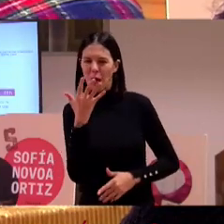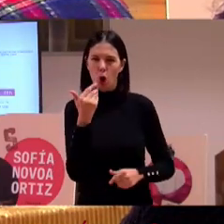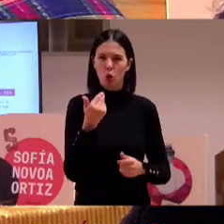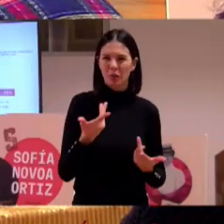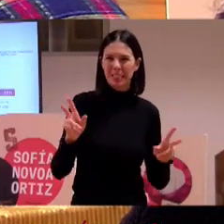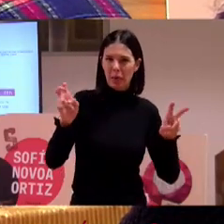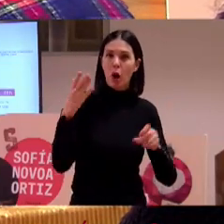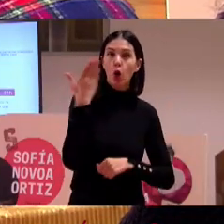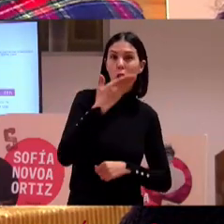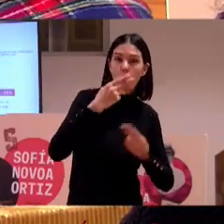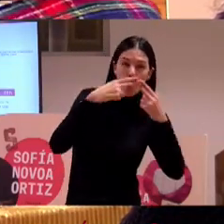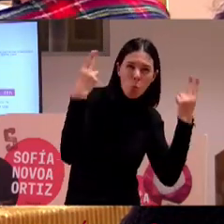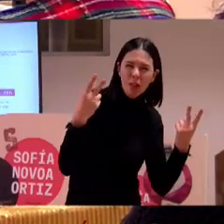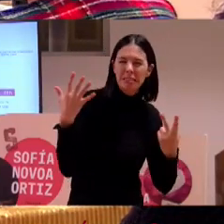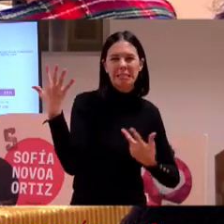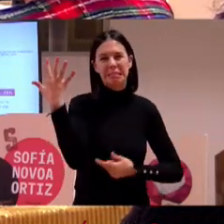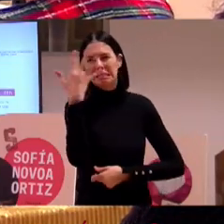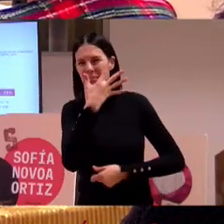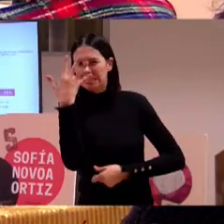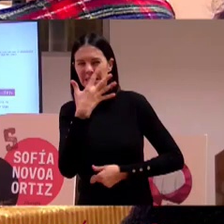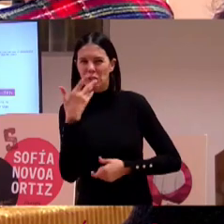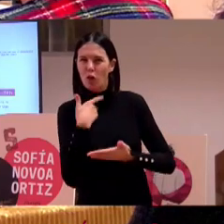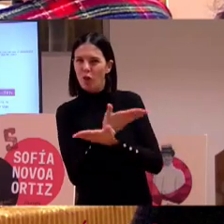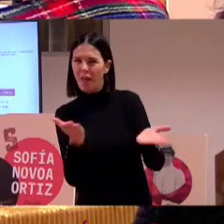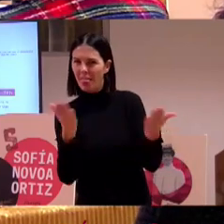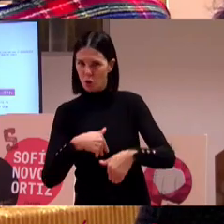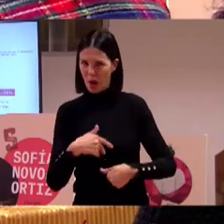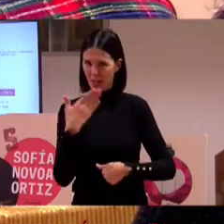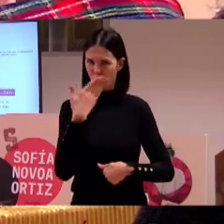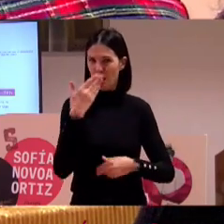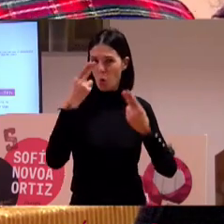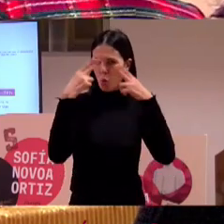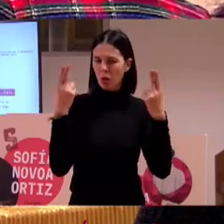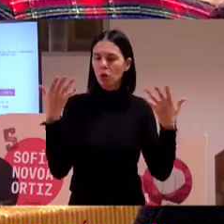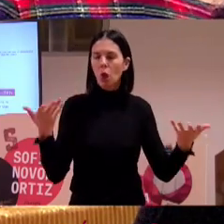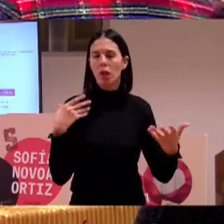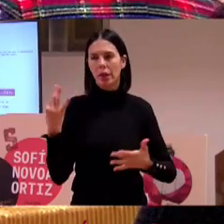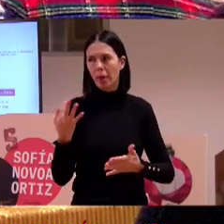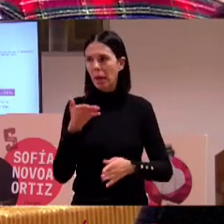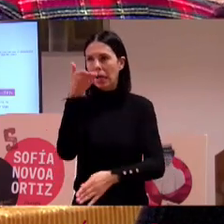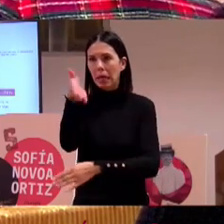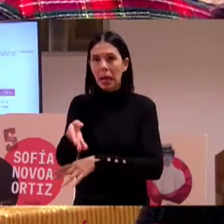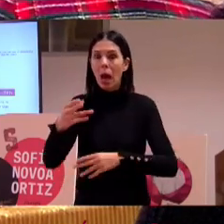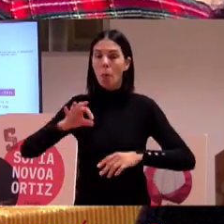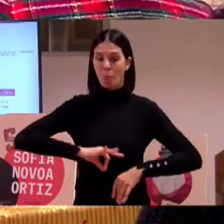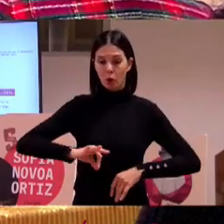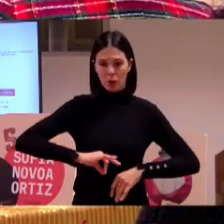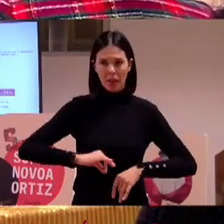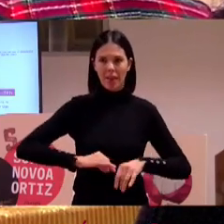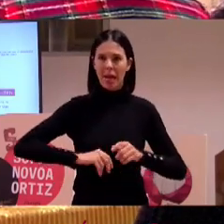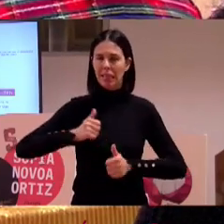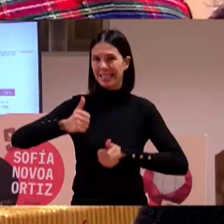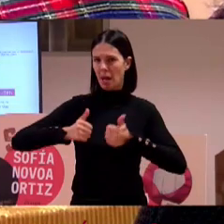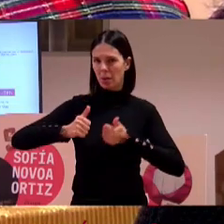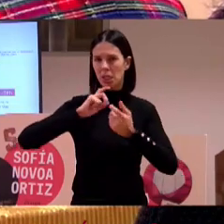colegios públicos. Era voltariano. Y entonces tenían que ir a Pontevedra a examinarse todos los